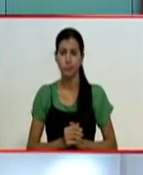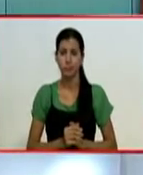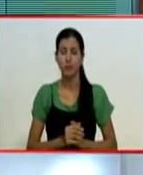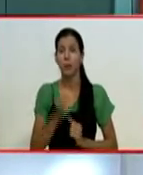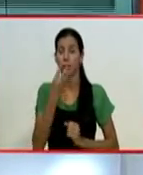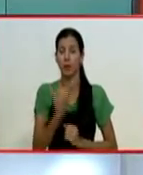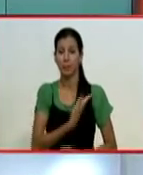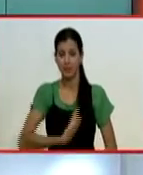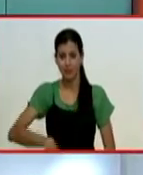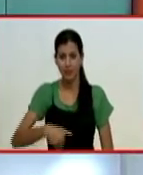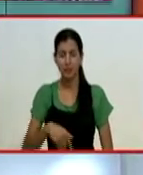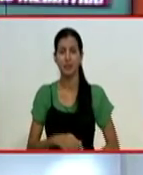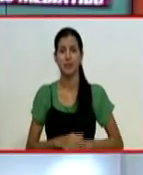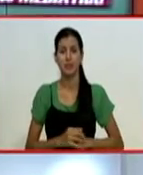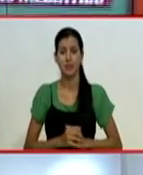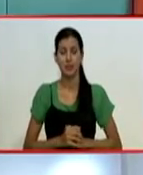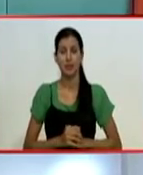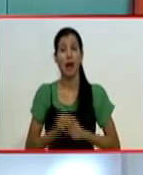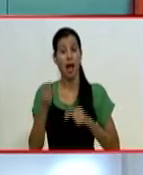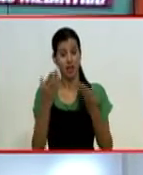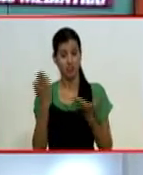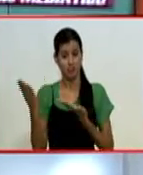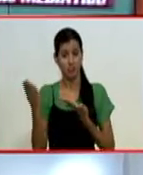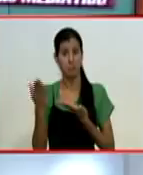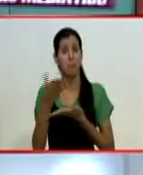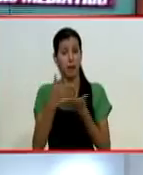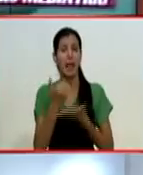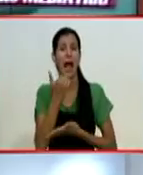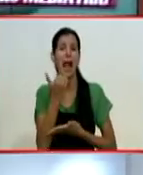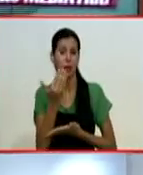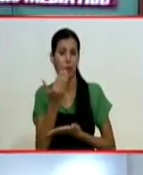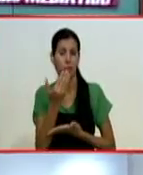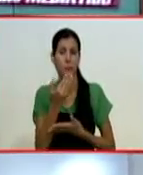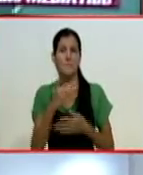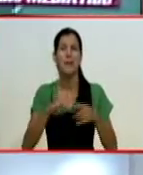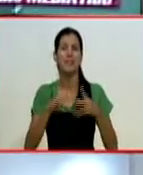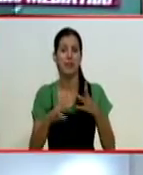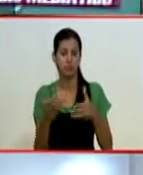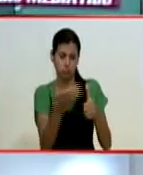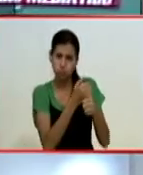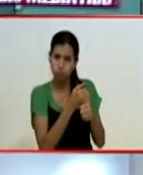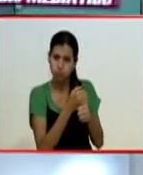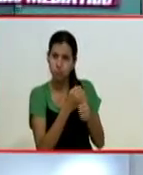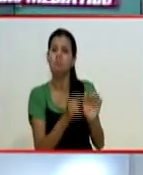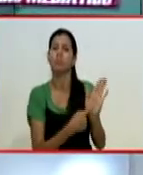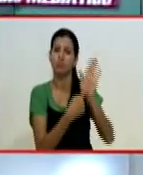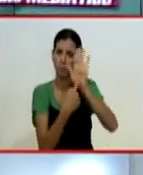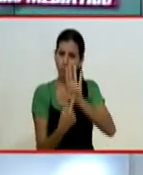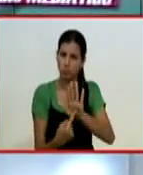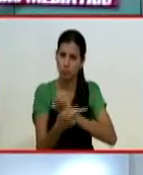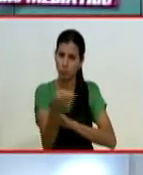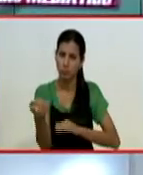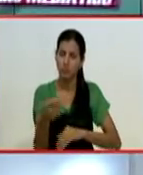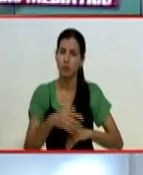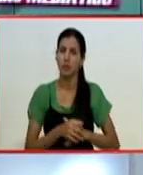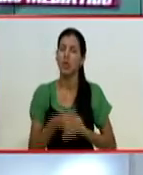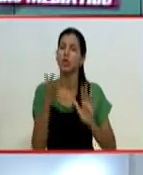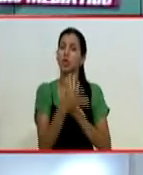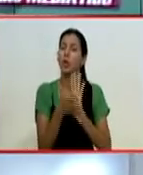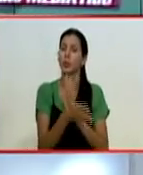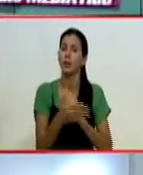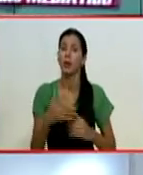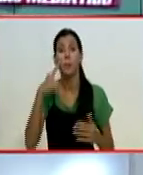Bueno, presidente, ahí está parte del material. Nosotros quisimos reproponer sobre